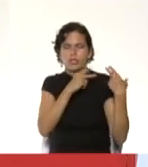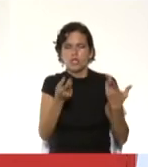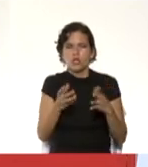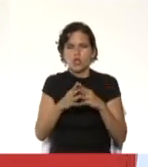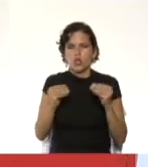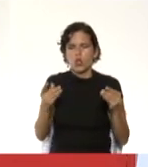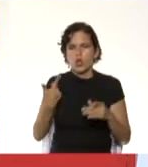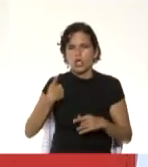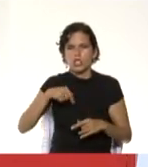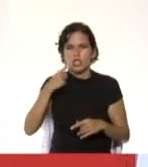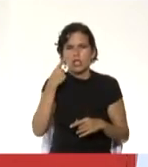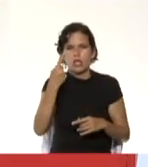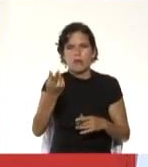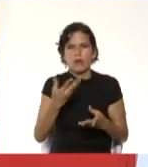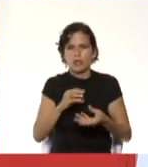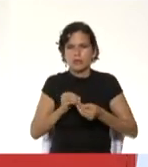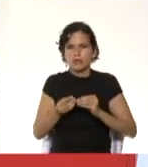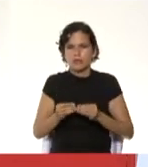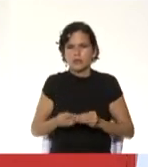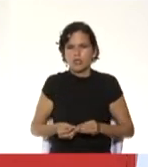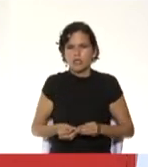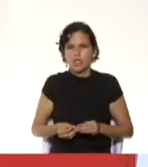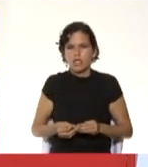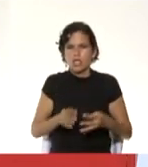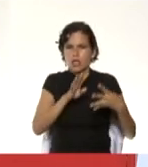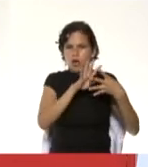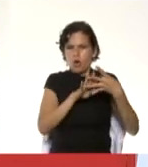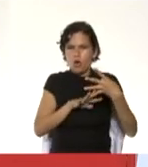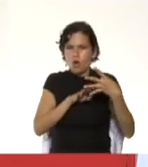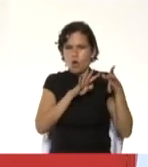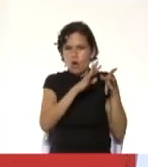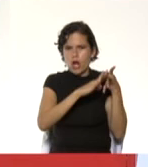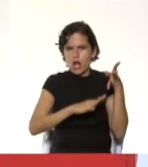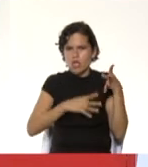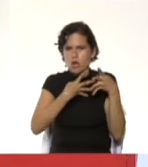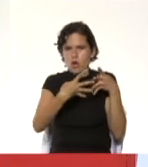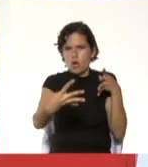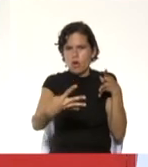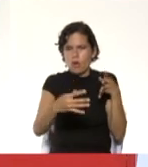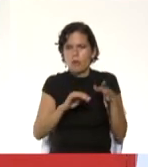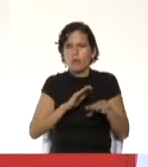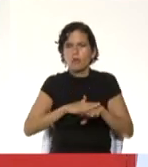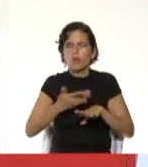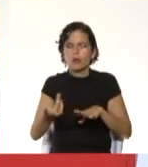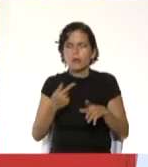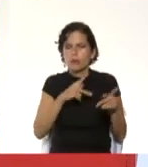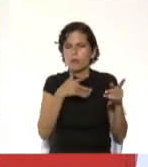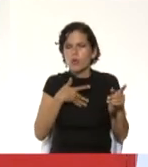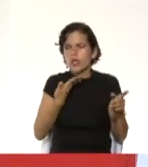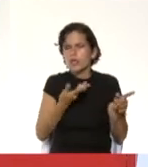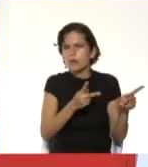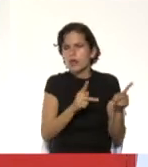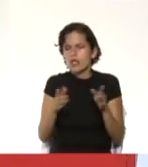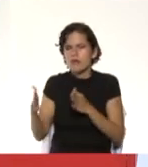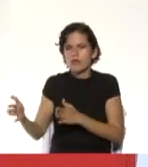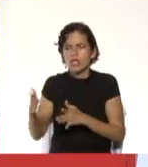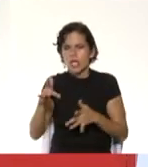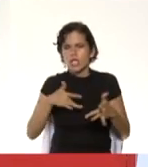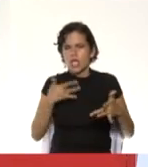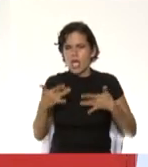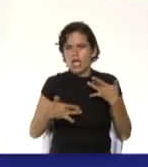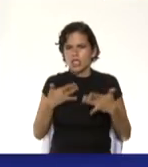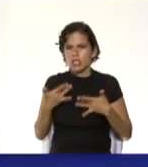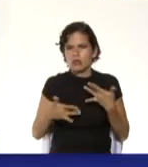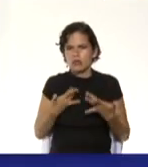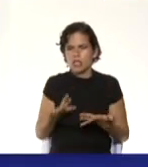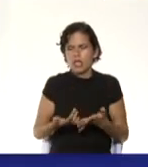tiene que ver la elaboración de este horario de estudio. Por otro lado, para poder planificar estas actividades